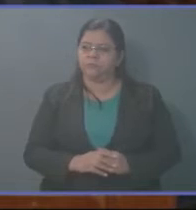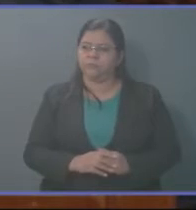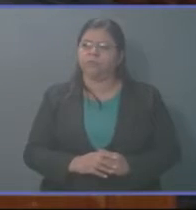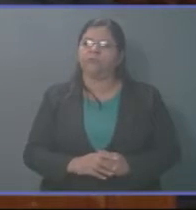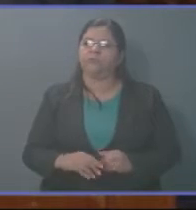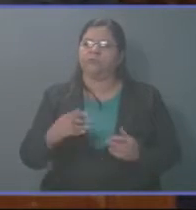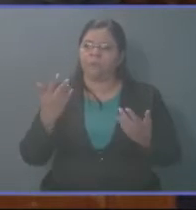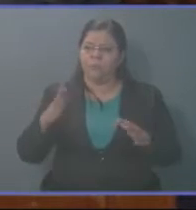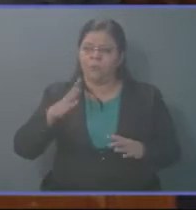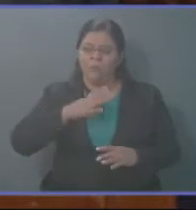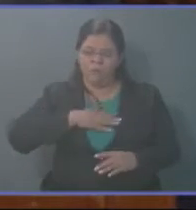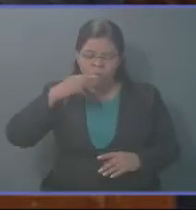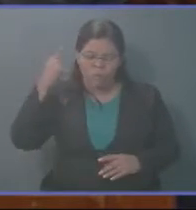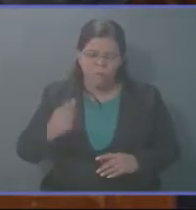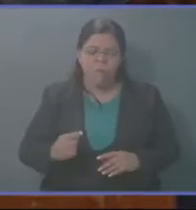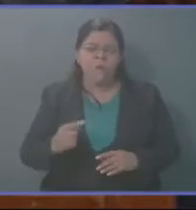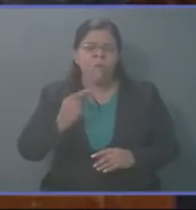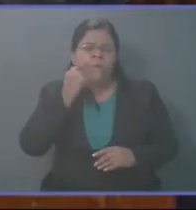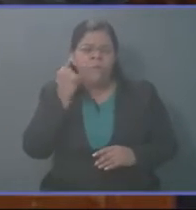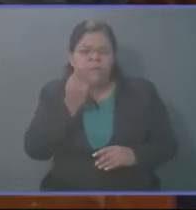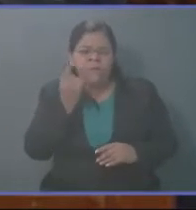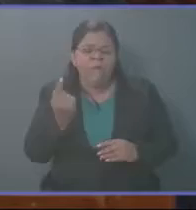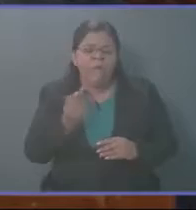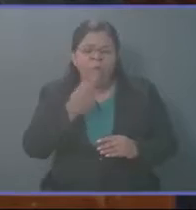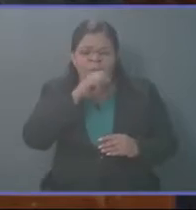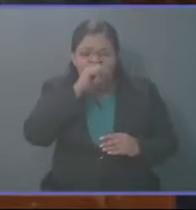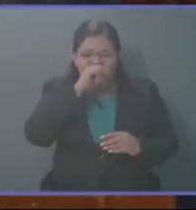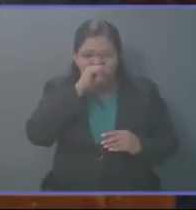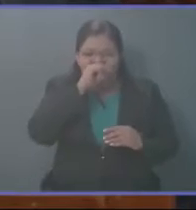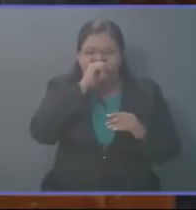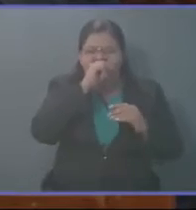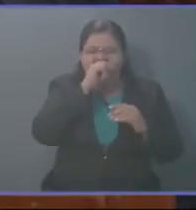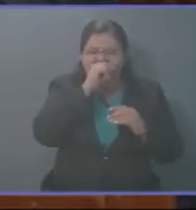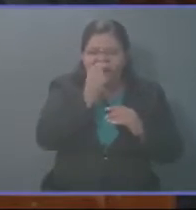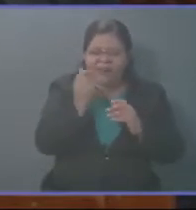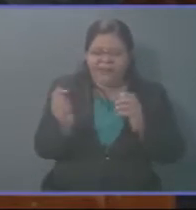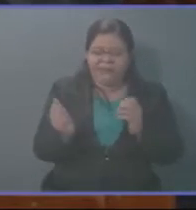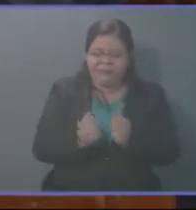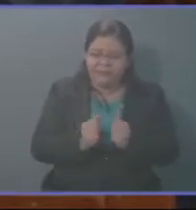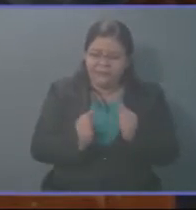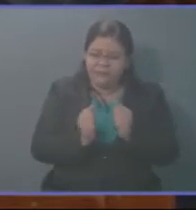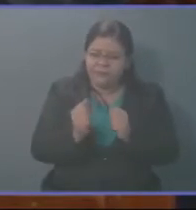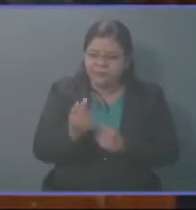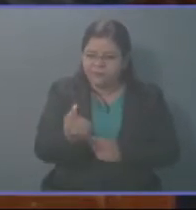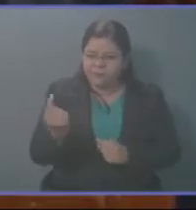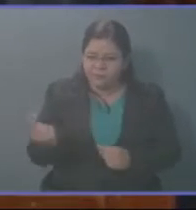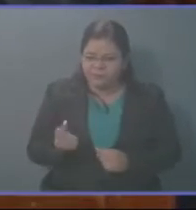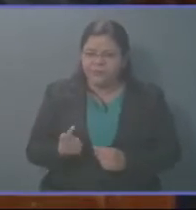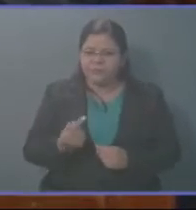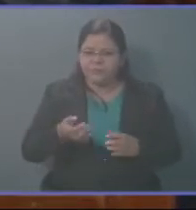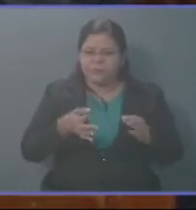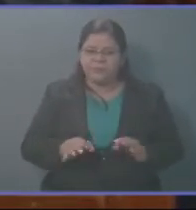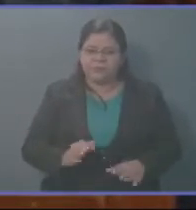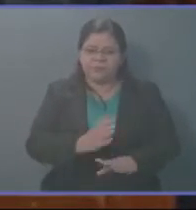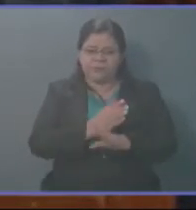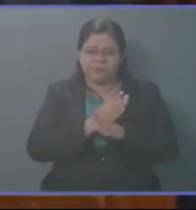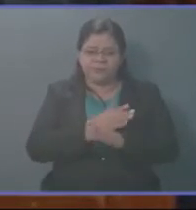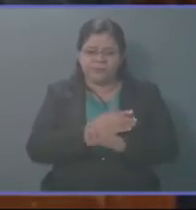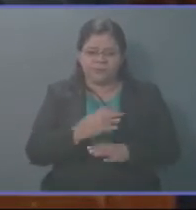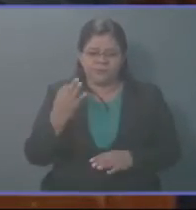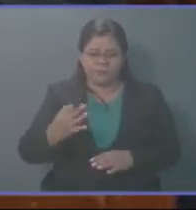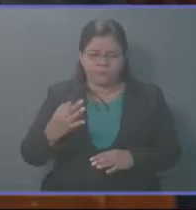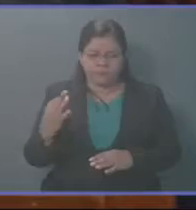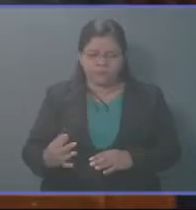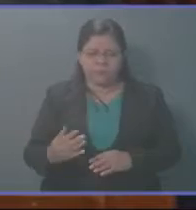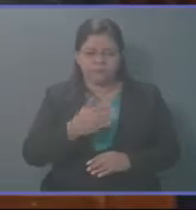tiene la obligación de buscar para con sus ciudadanos la forma de protegerlos. Y